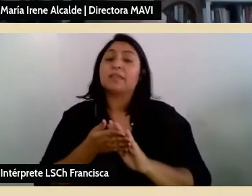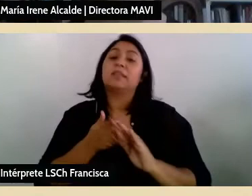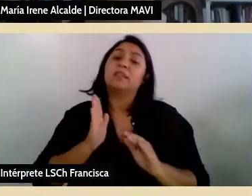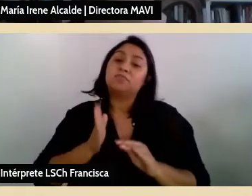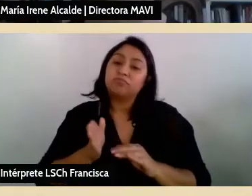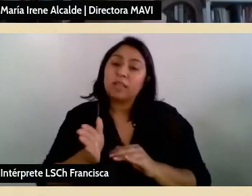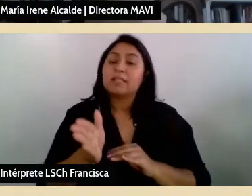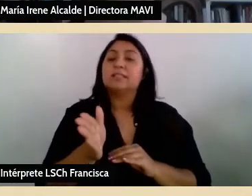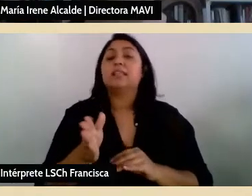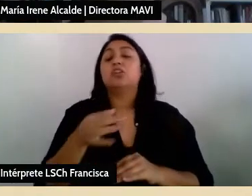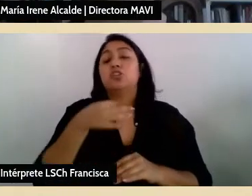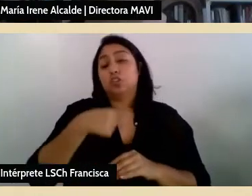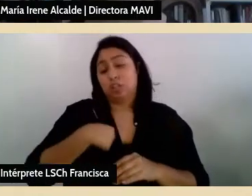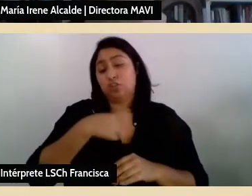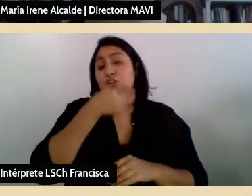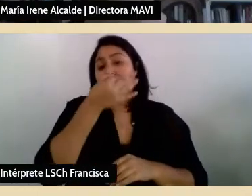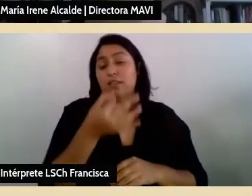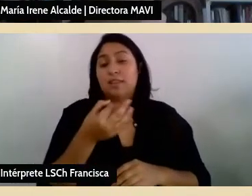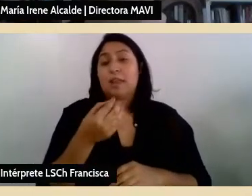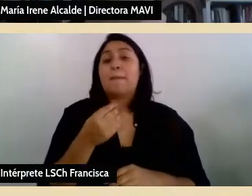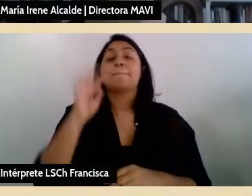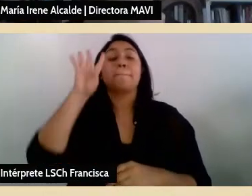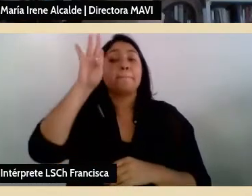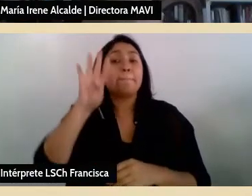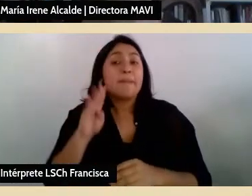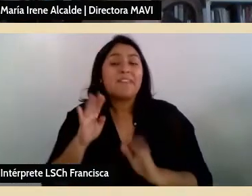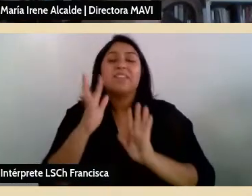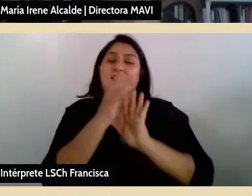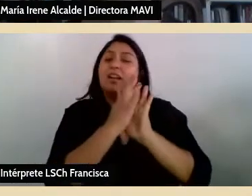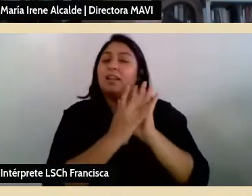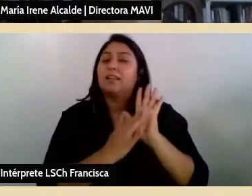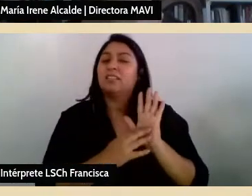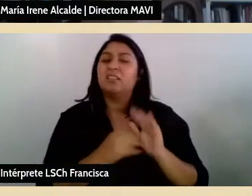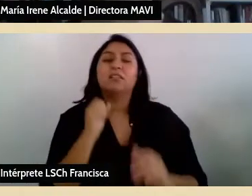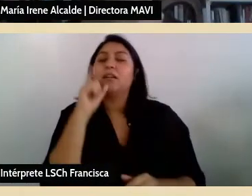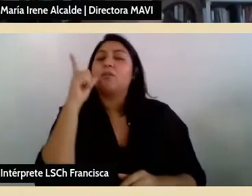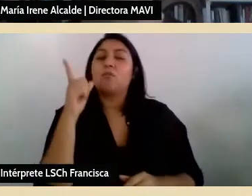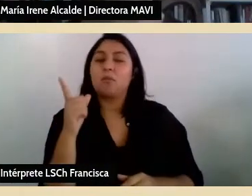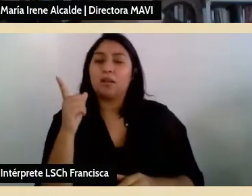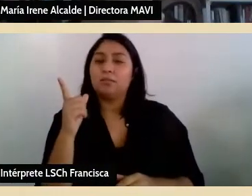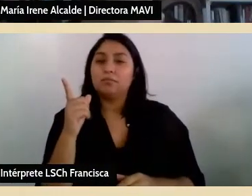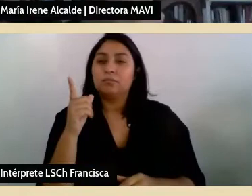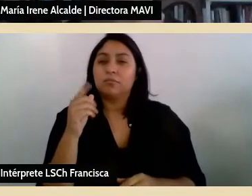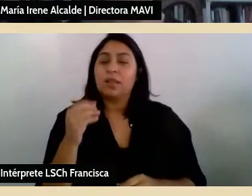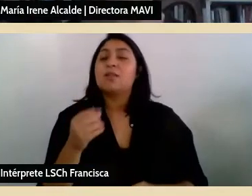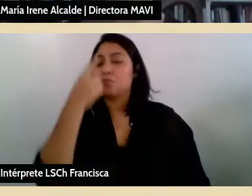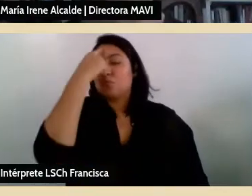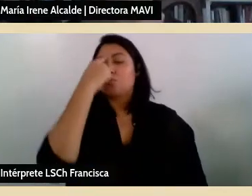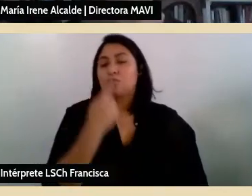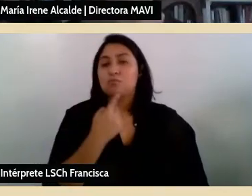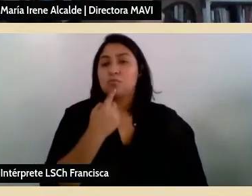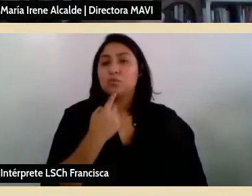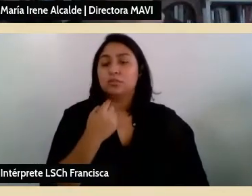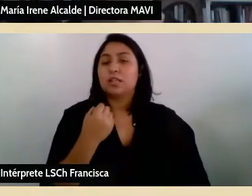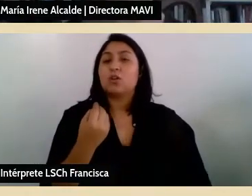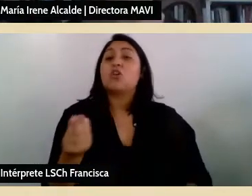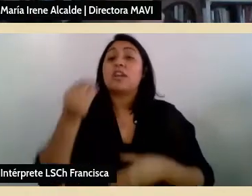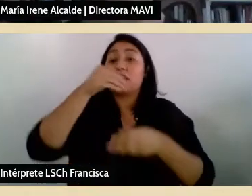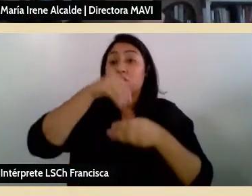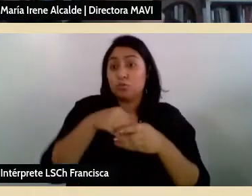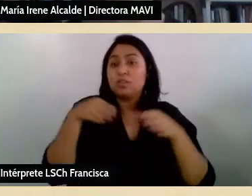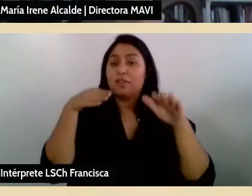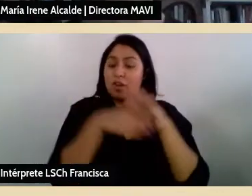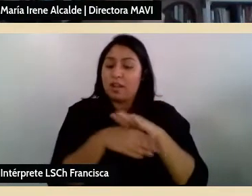hice anteriormente. MAVI es un museo que se caracteriza específicamente por ser un museo inclusivo y